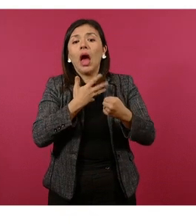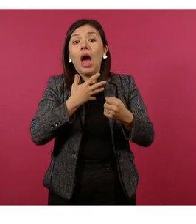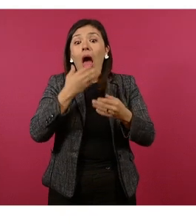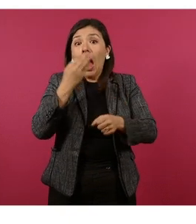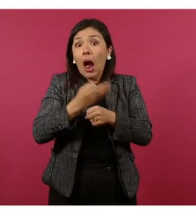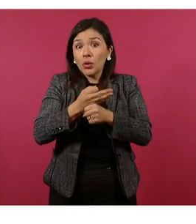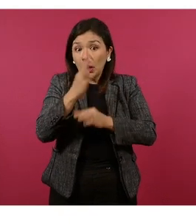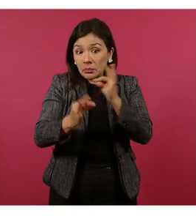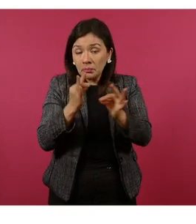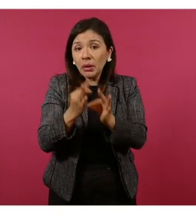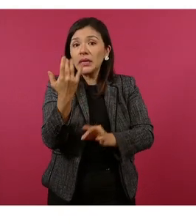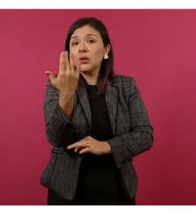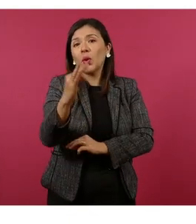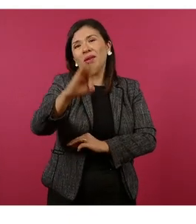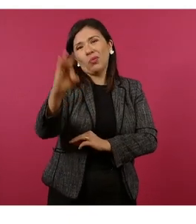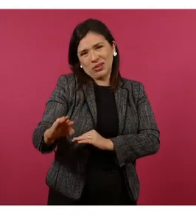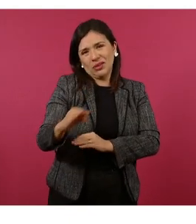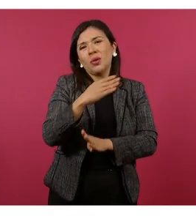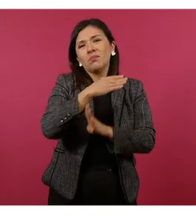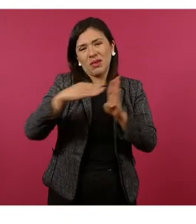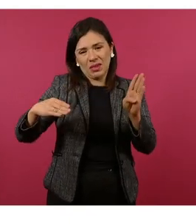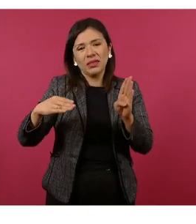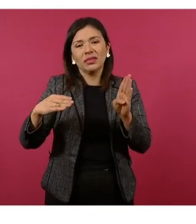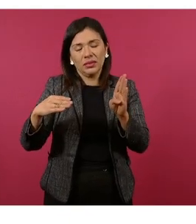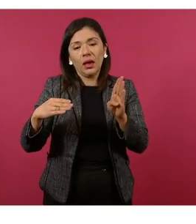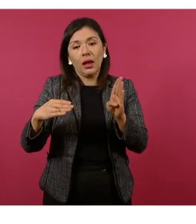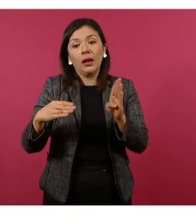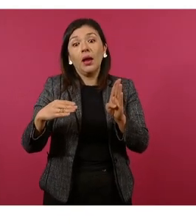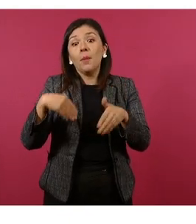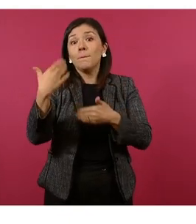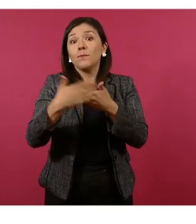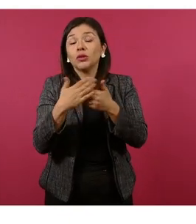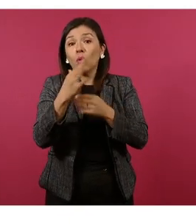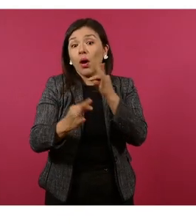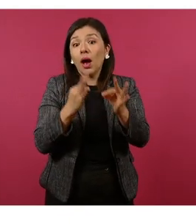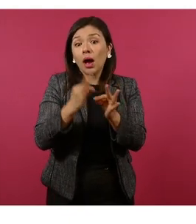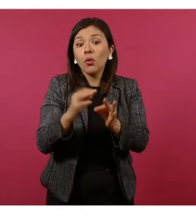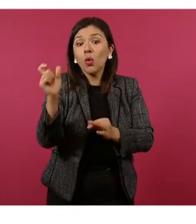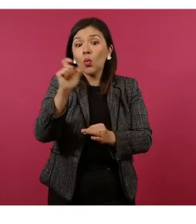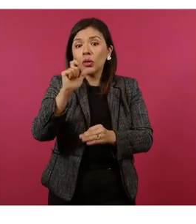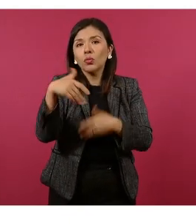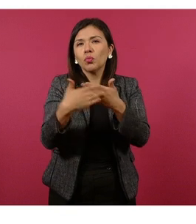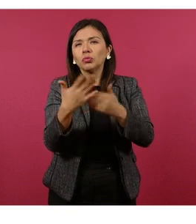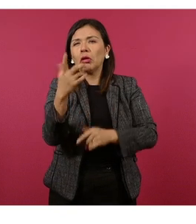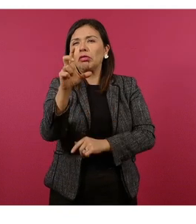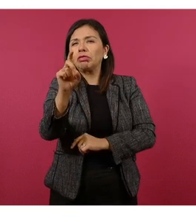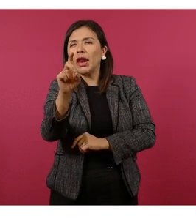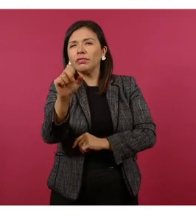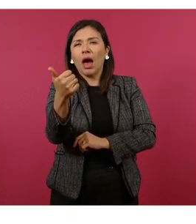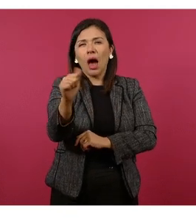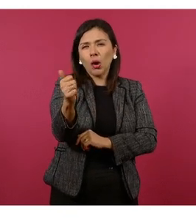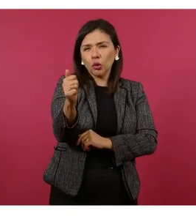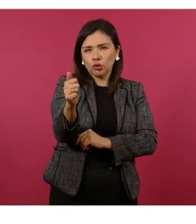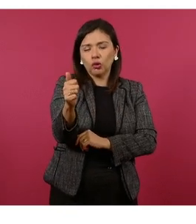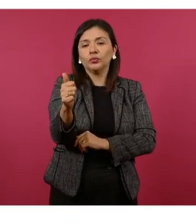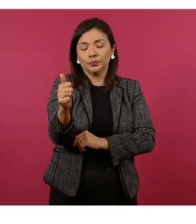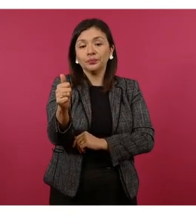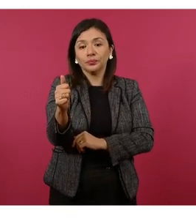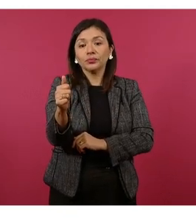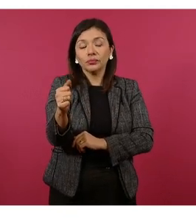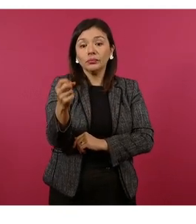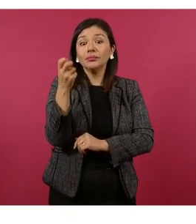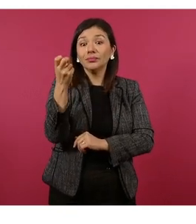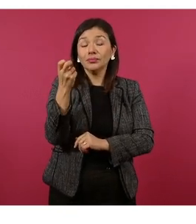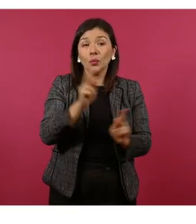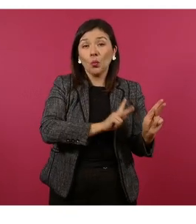50% estamos eh hacia la conclusión hacia el 30 de agosto eh est